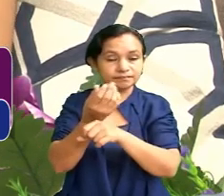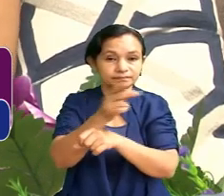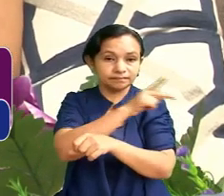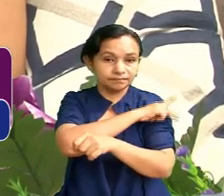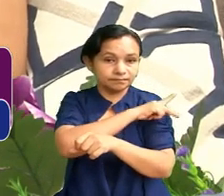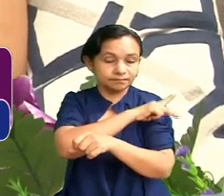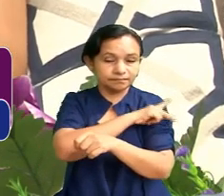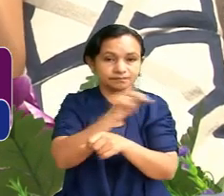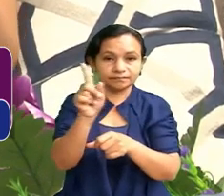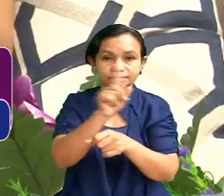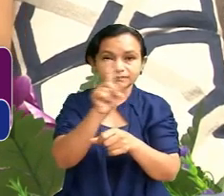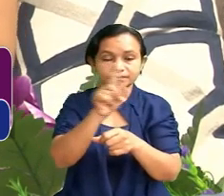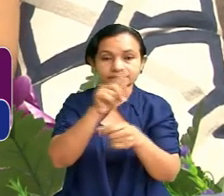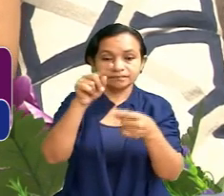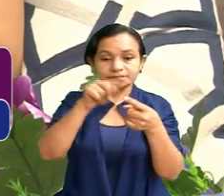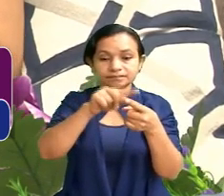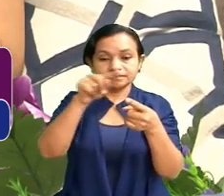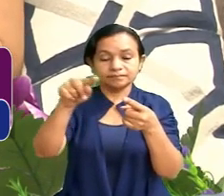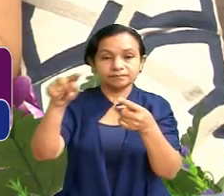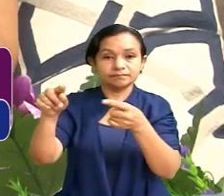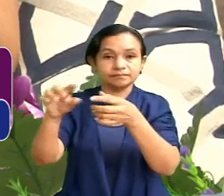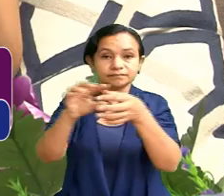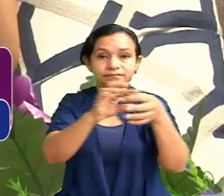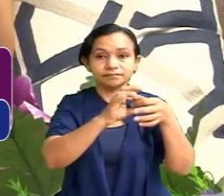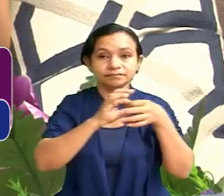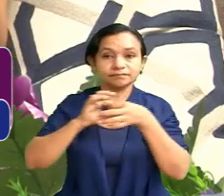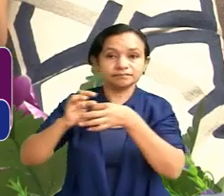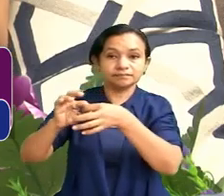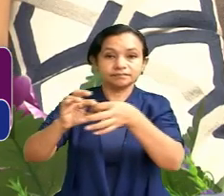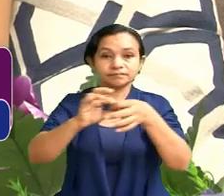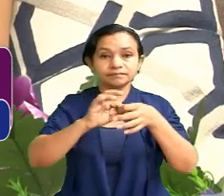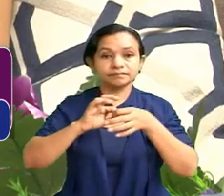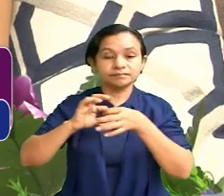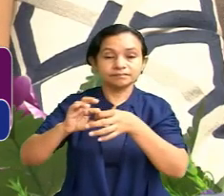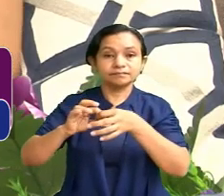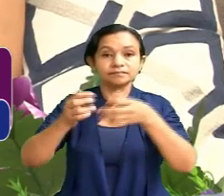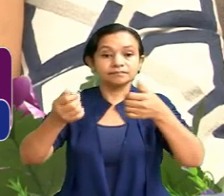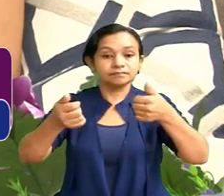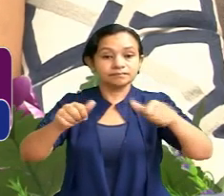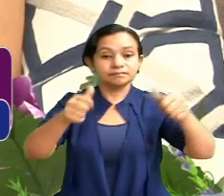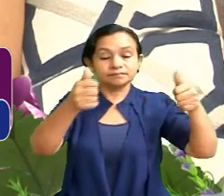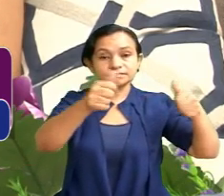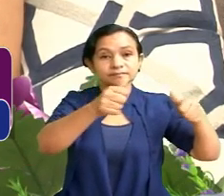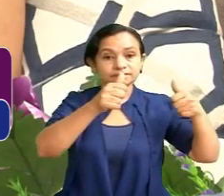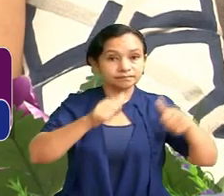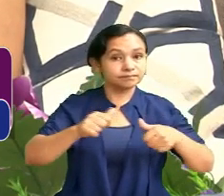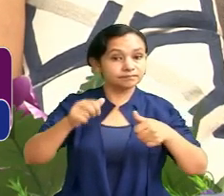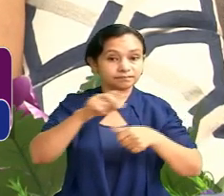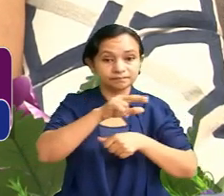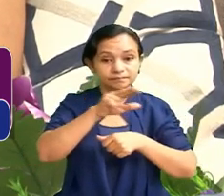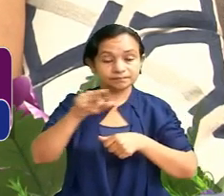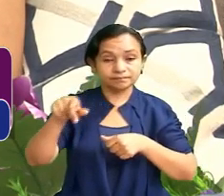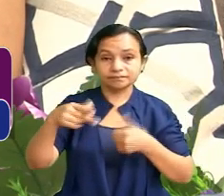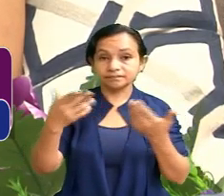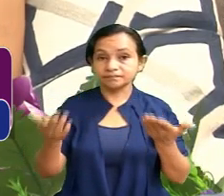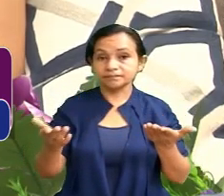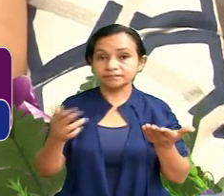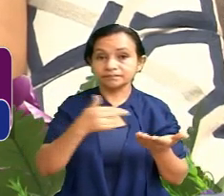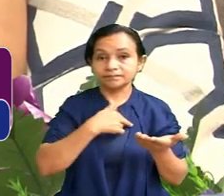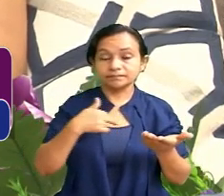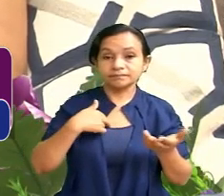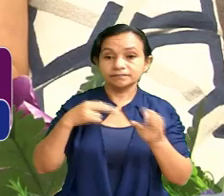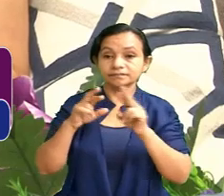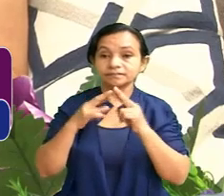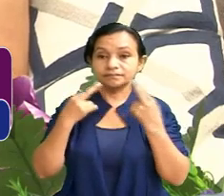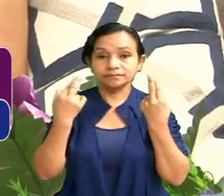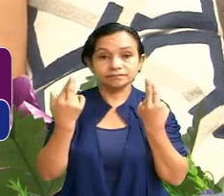policía sino que de manera articulada y también consensuada con el mismo sector verdad de repente vos tenés que reunir